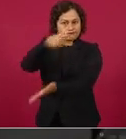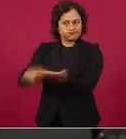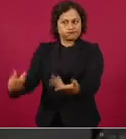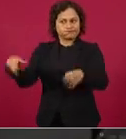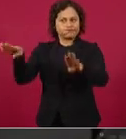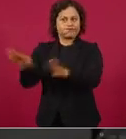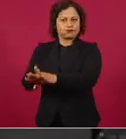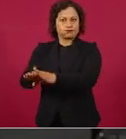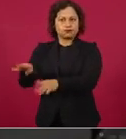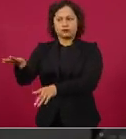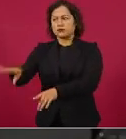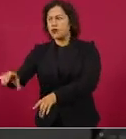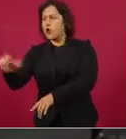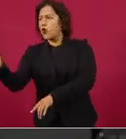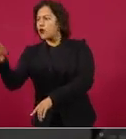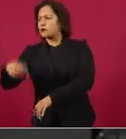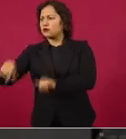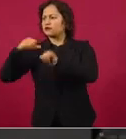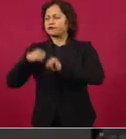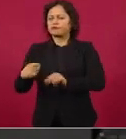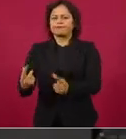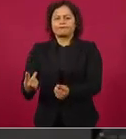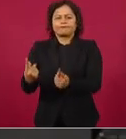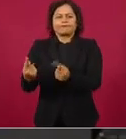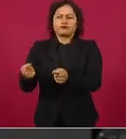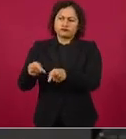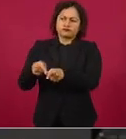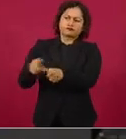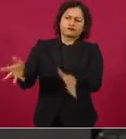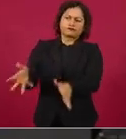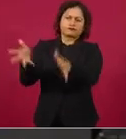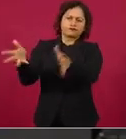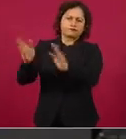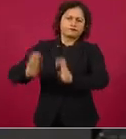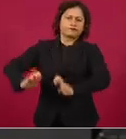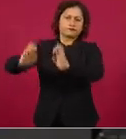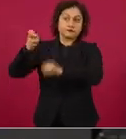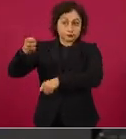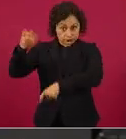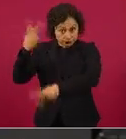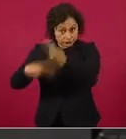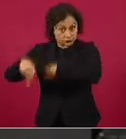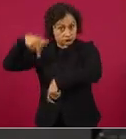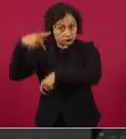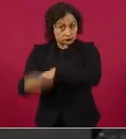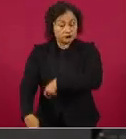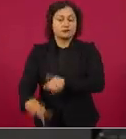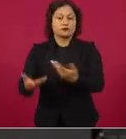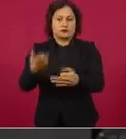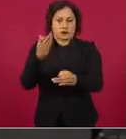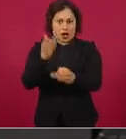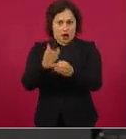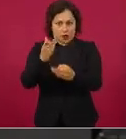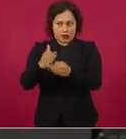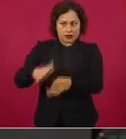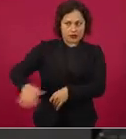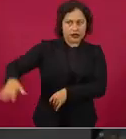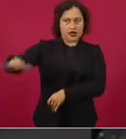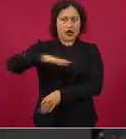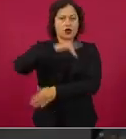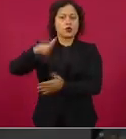la vida de una colectividad. En estos momentos, presidente, la situación del agua en Puerto